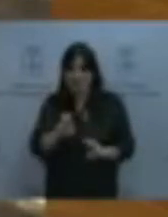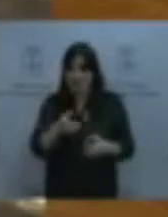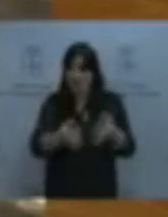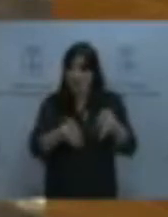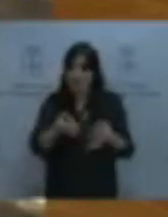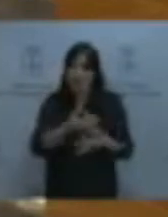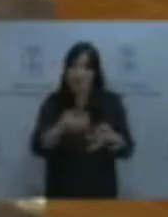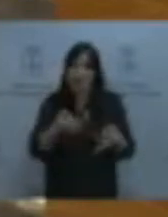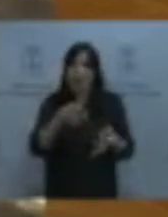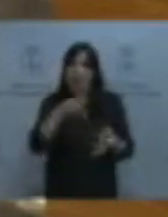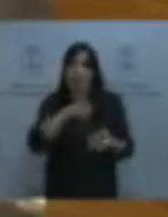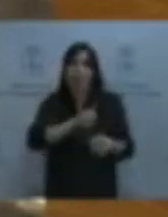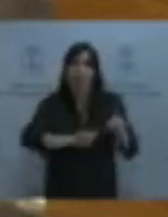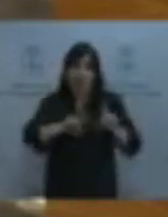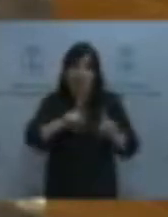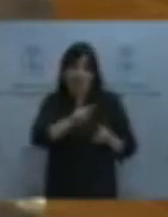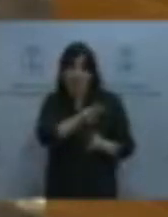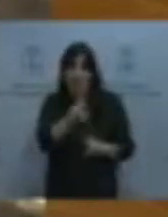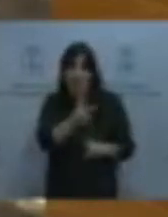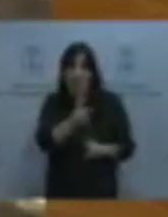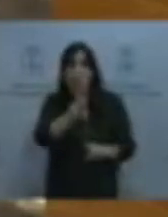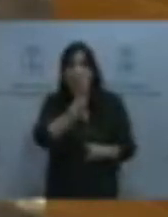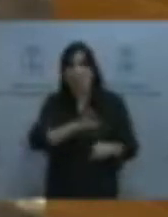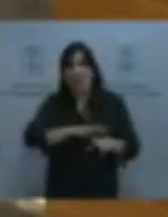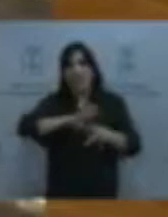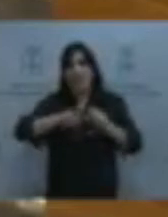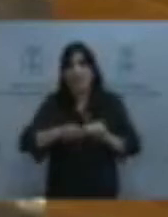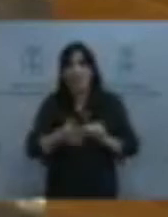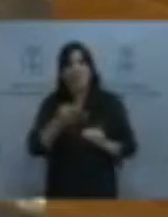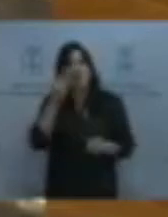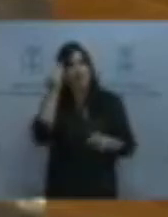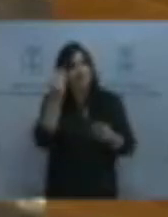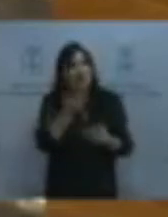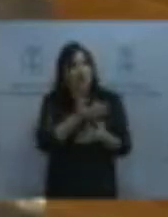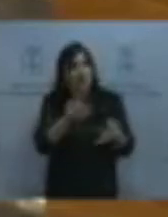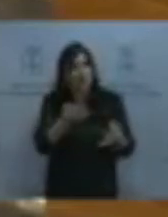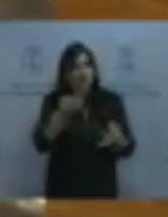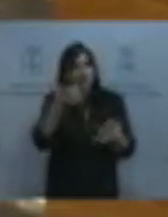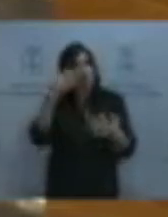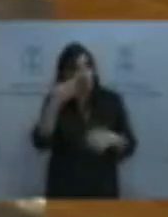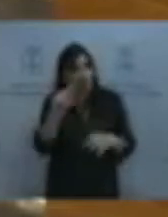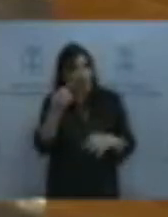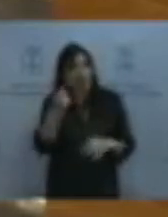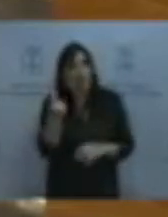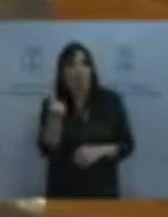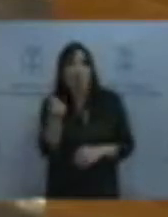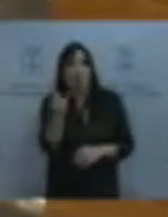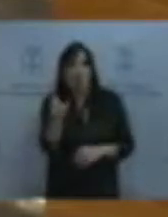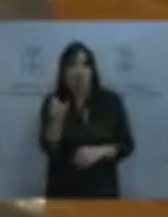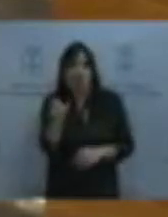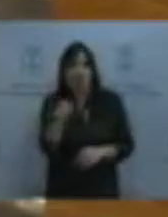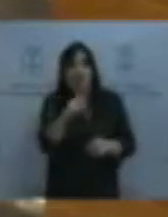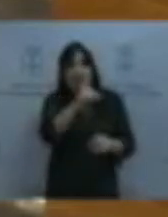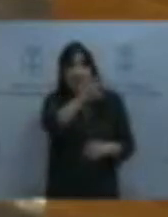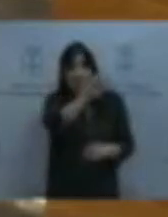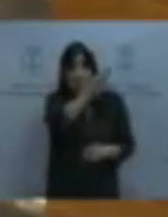Estima también adecuada, razonable, la cuota establecida por el HITPA en el marco de dicho